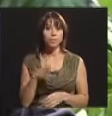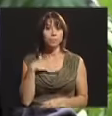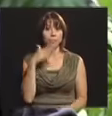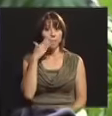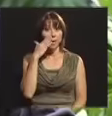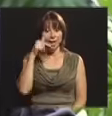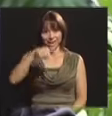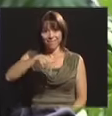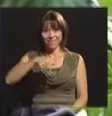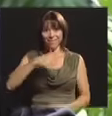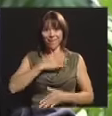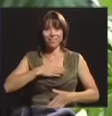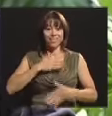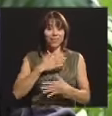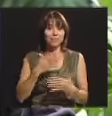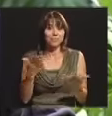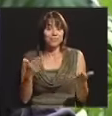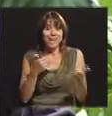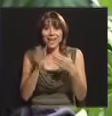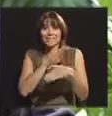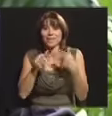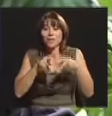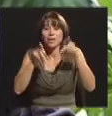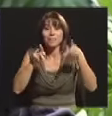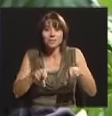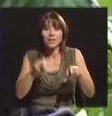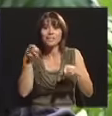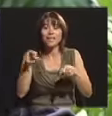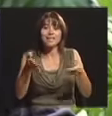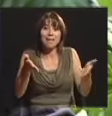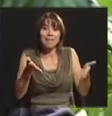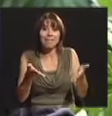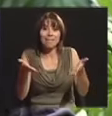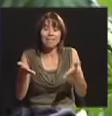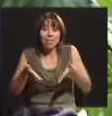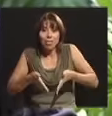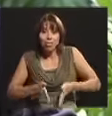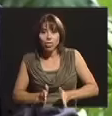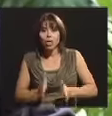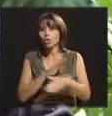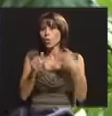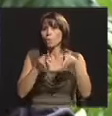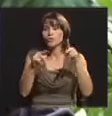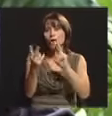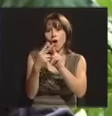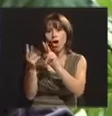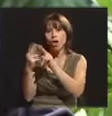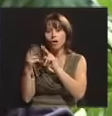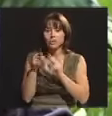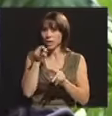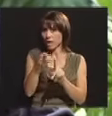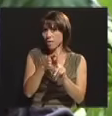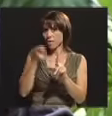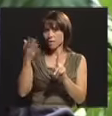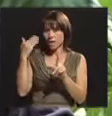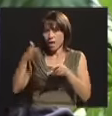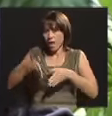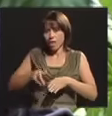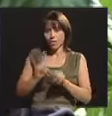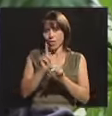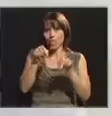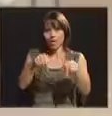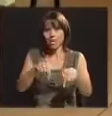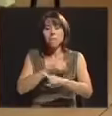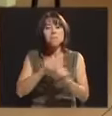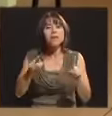en Atenas e casi puede decir que ha traído del mundo casi todo el pueblo Y sí todo el mundo todo el mundo la conoce a pesar de que no es de aquí de Atenas